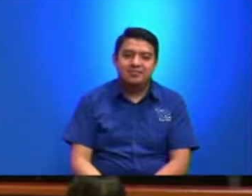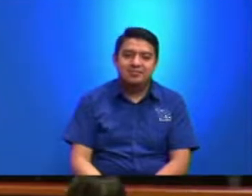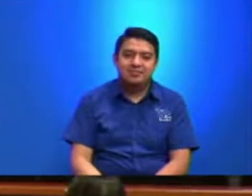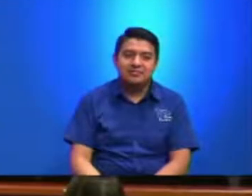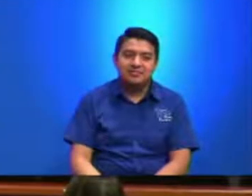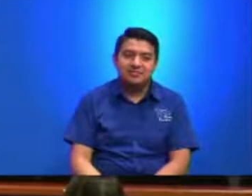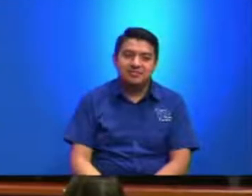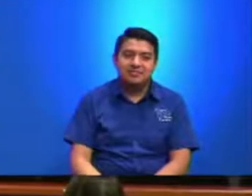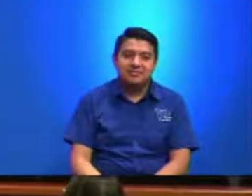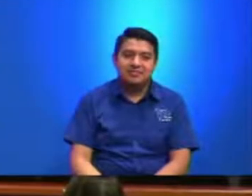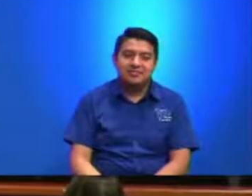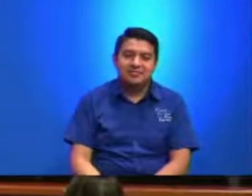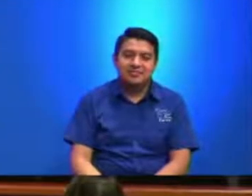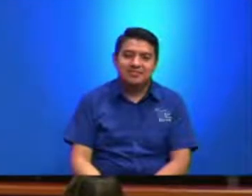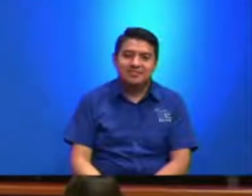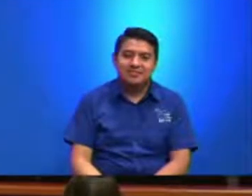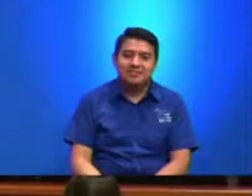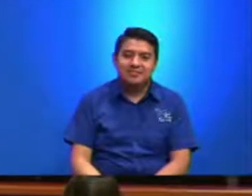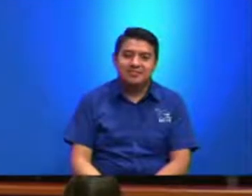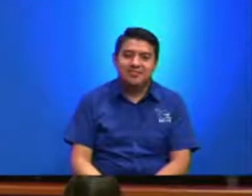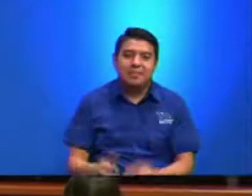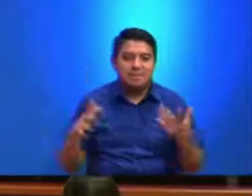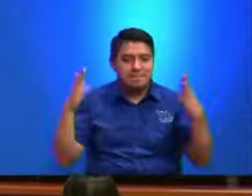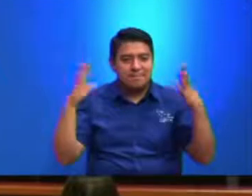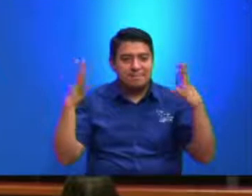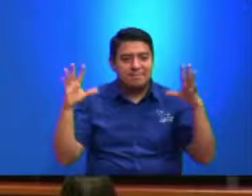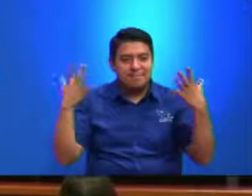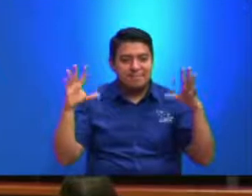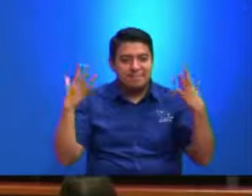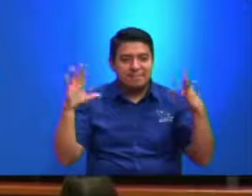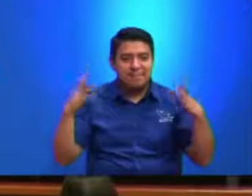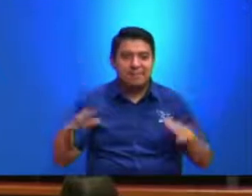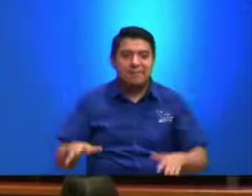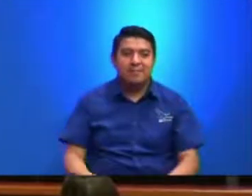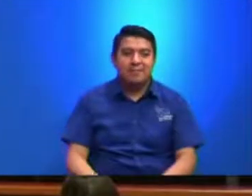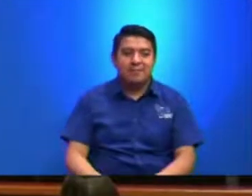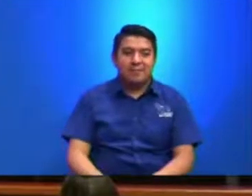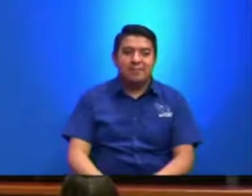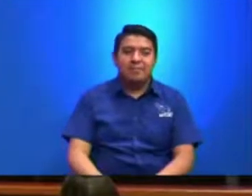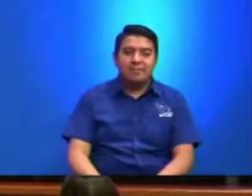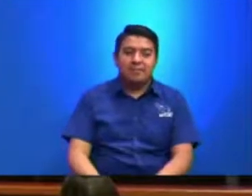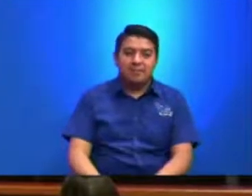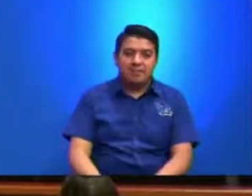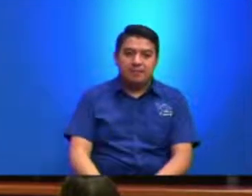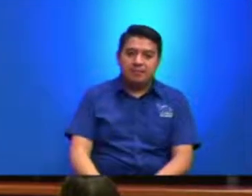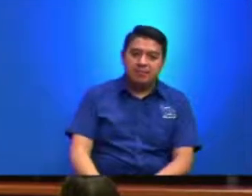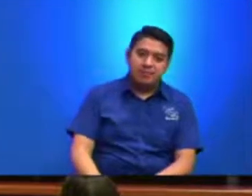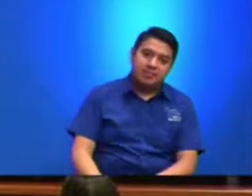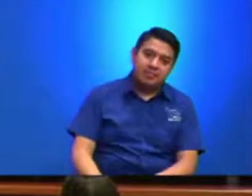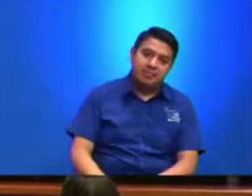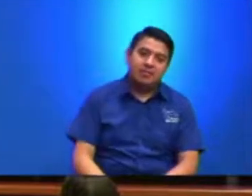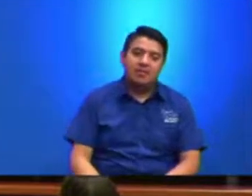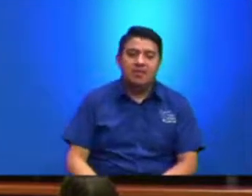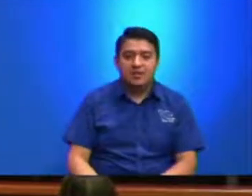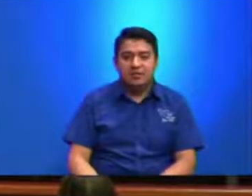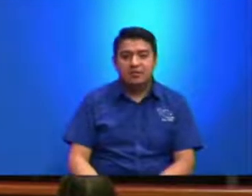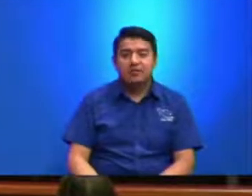A puro tamal se recupera, pero a mí no me gustaba estar seca, pues, y ahí toda